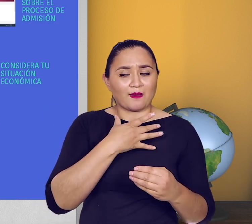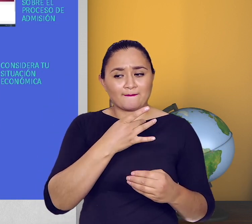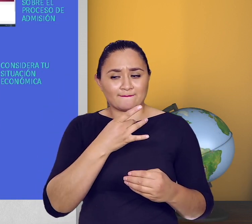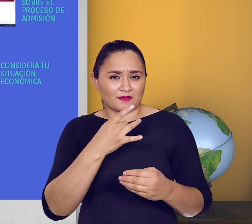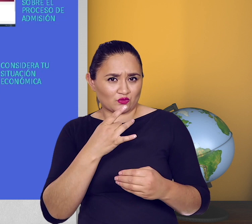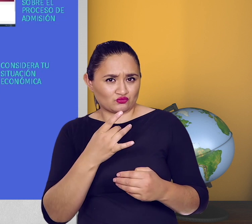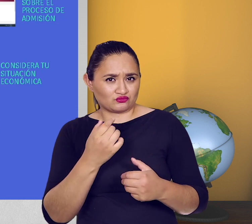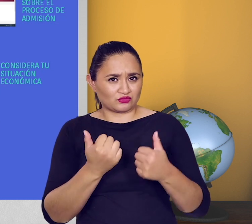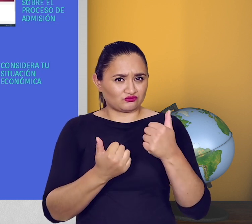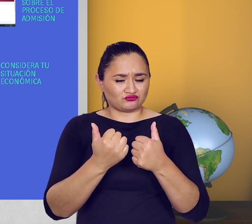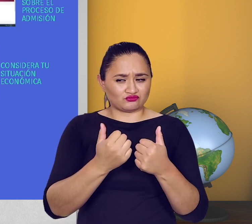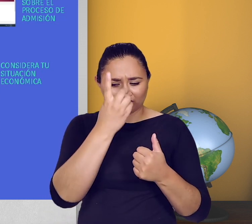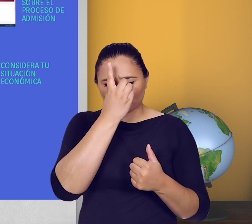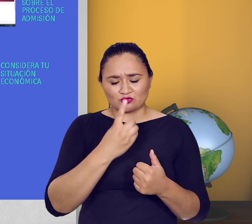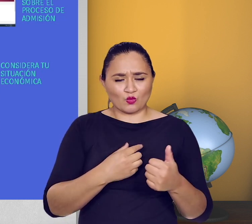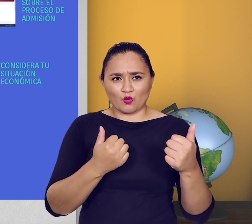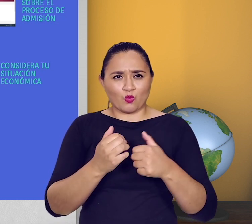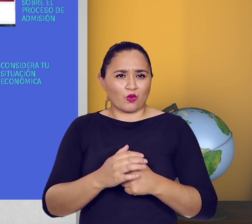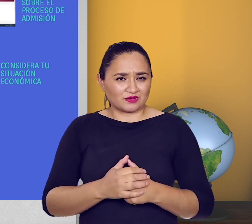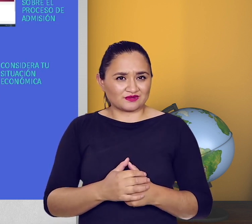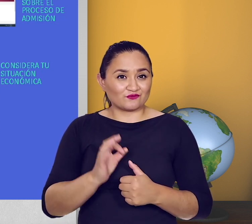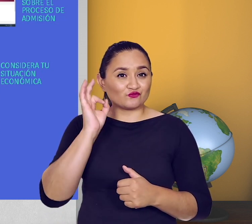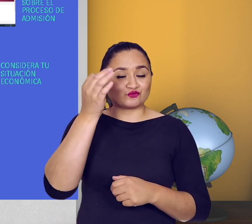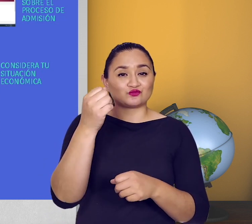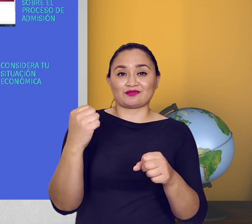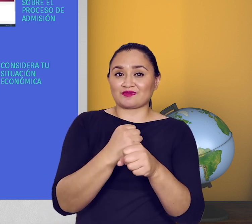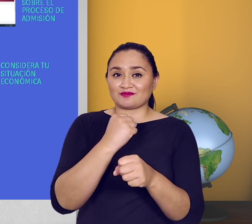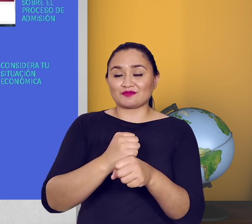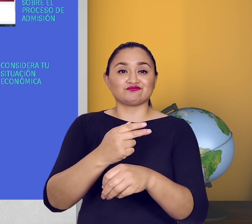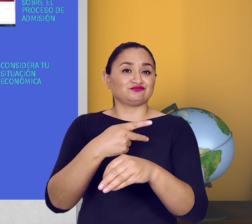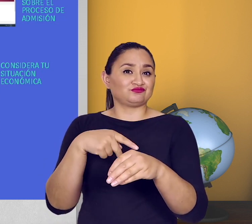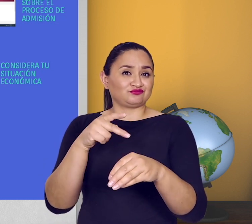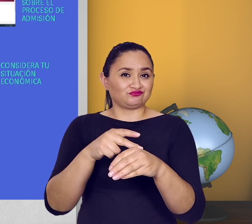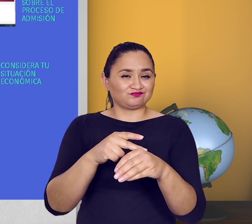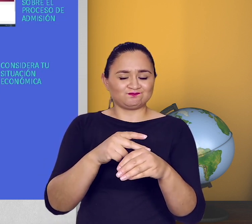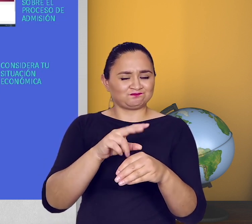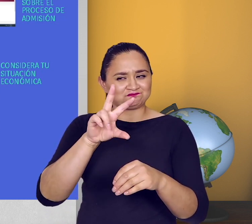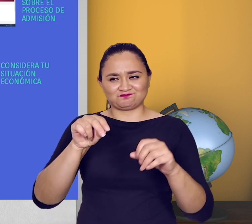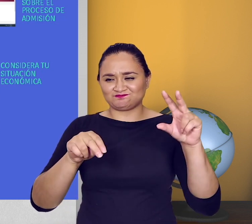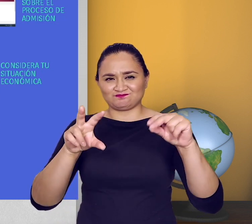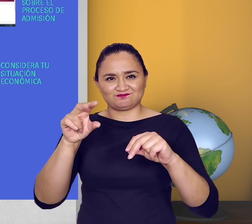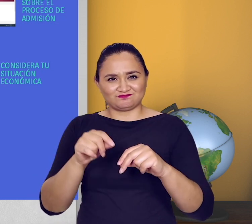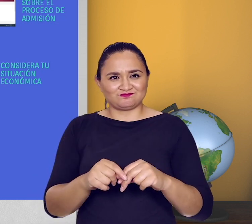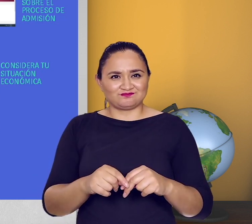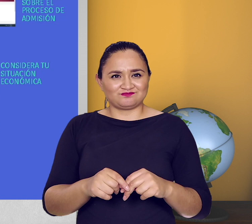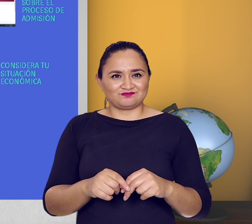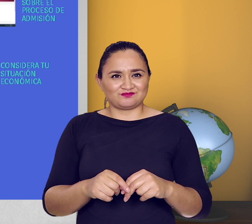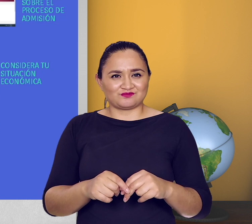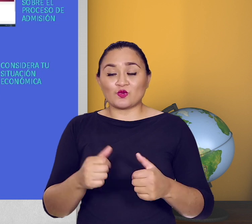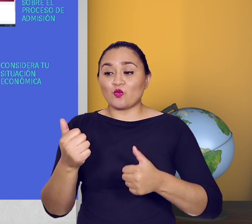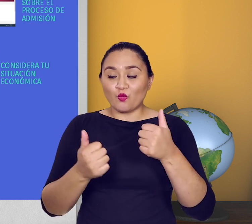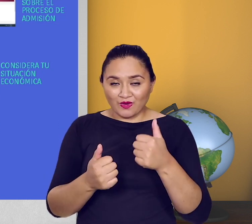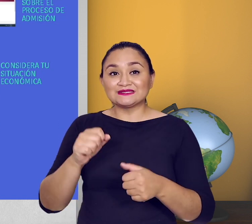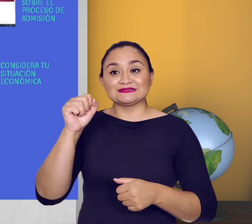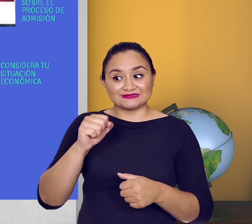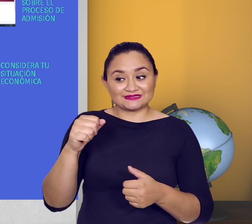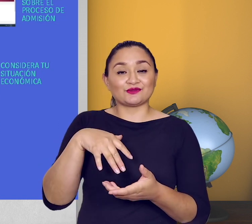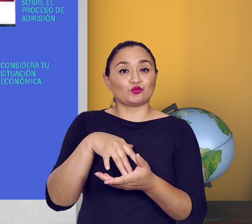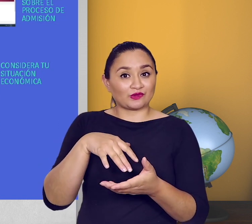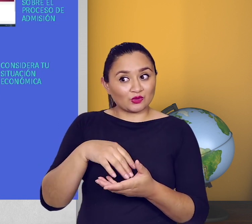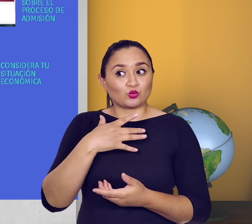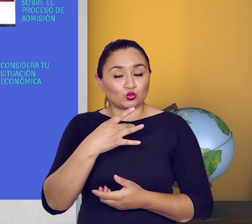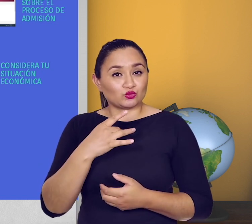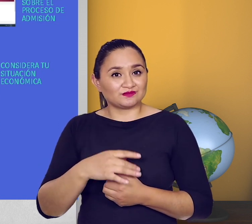conviene cuáles son las profesiones que descarto cuáles son las que me gustaría estudiar